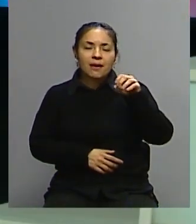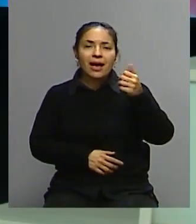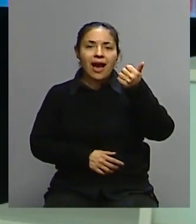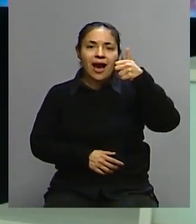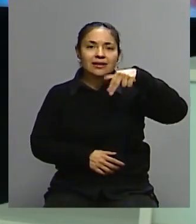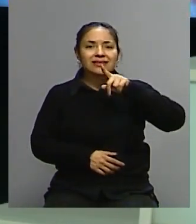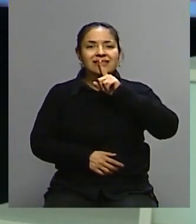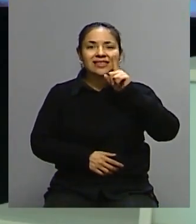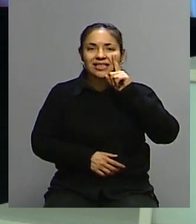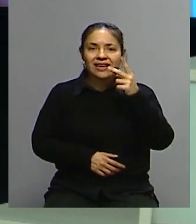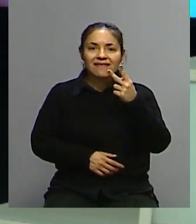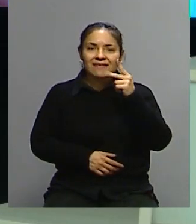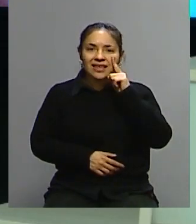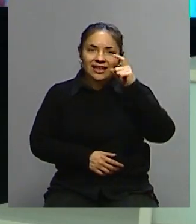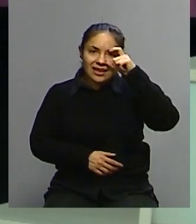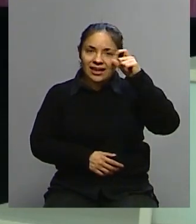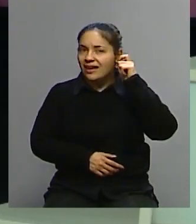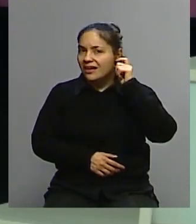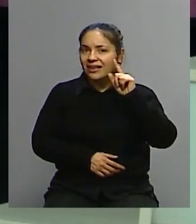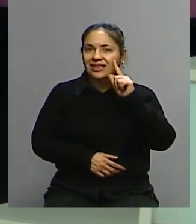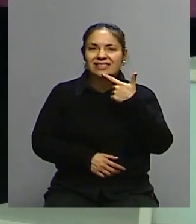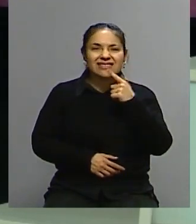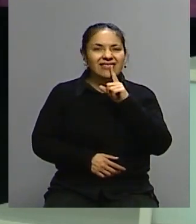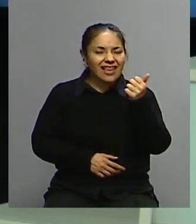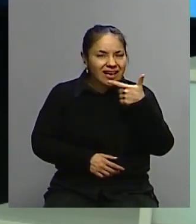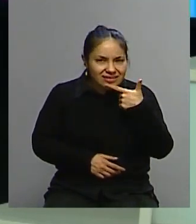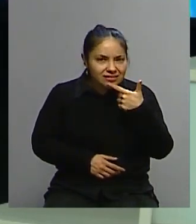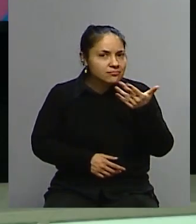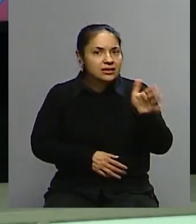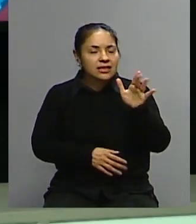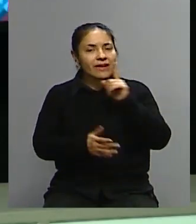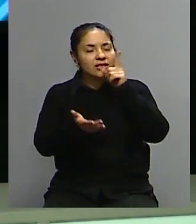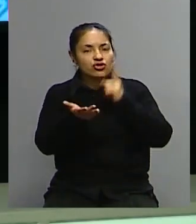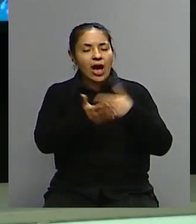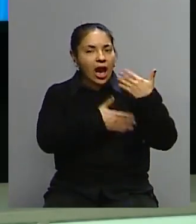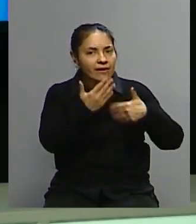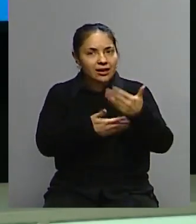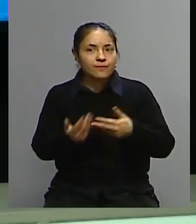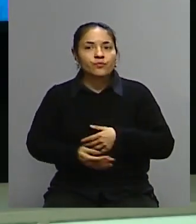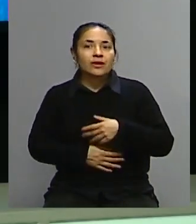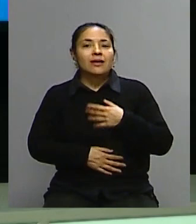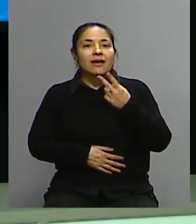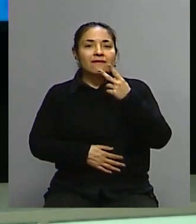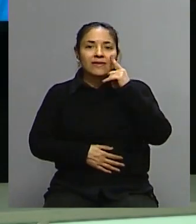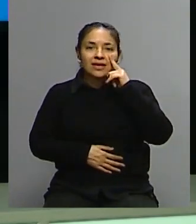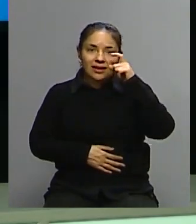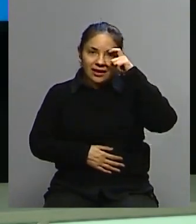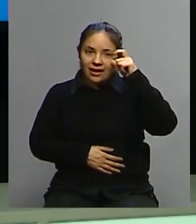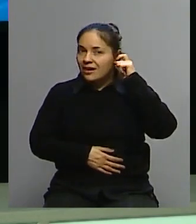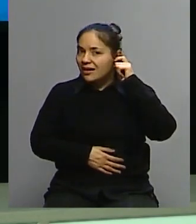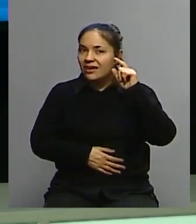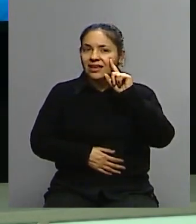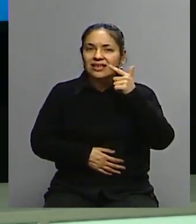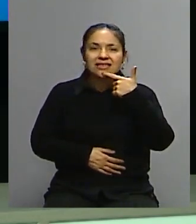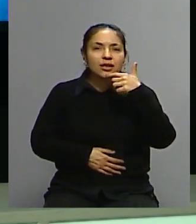Son distintas políticas que se tienen que llevar adelante, pero abarca todo, me imagino, ¿no? El viejismo es un término que nos gusta